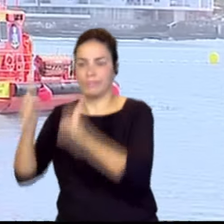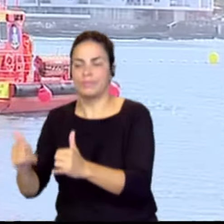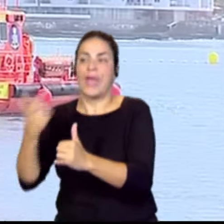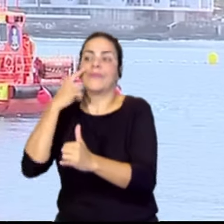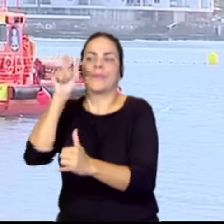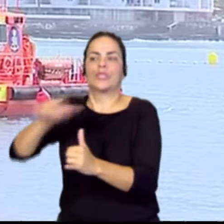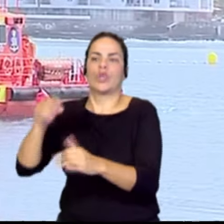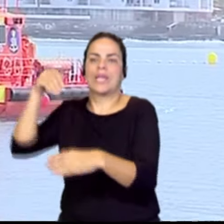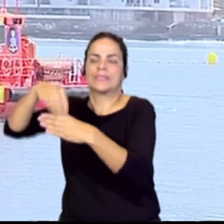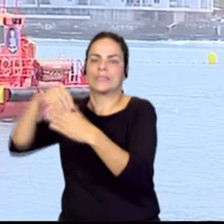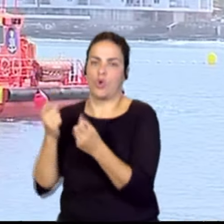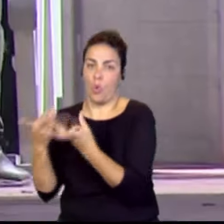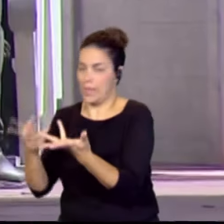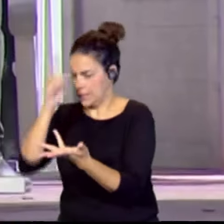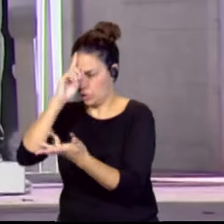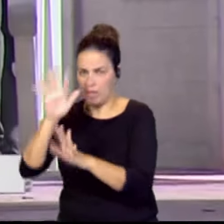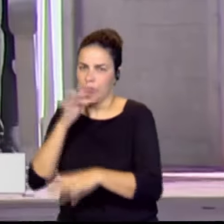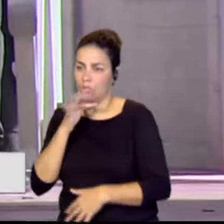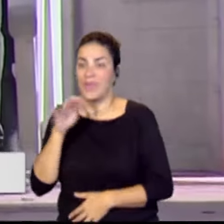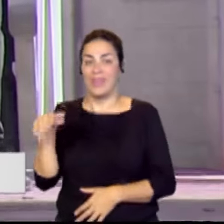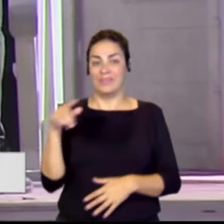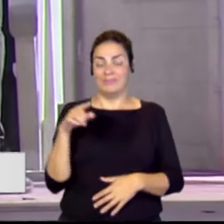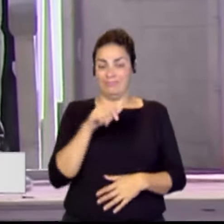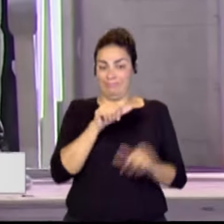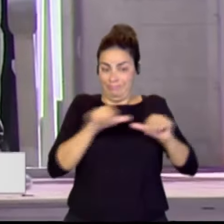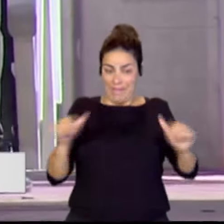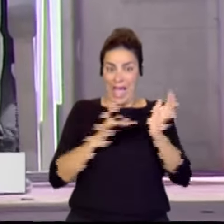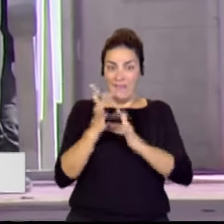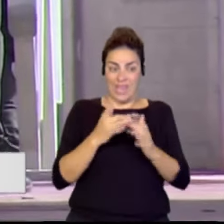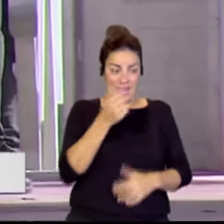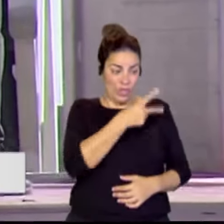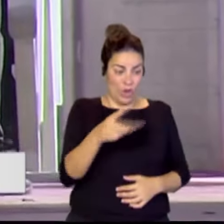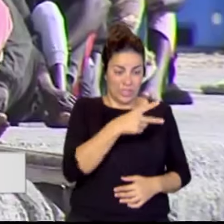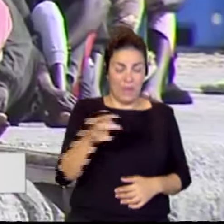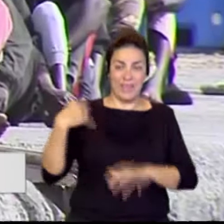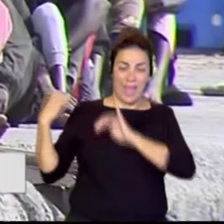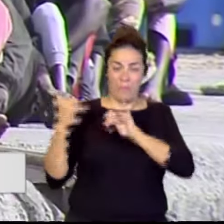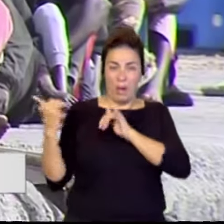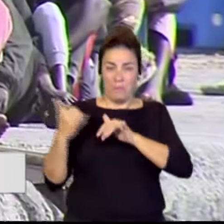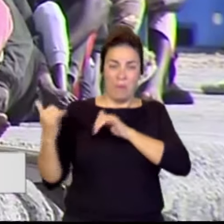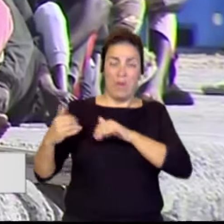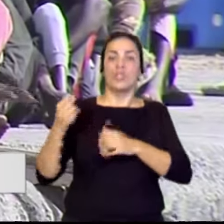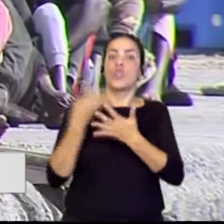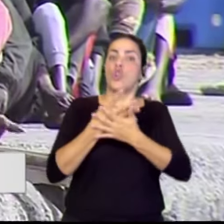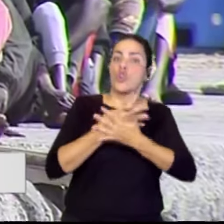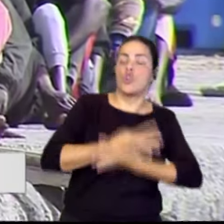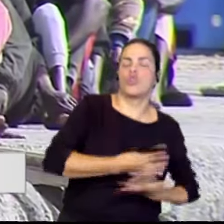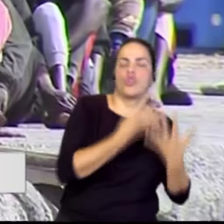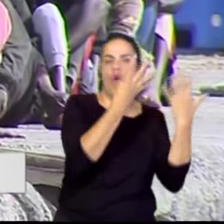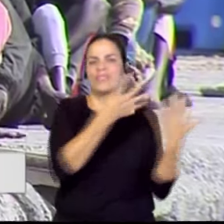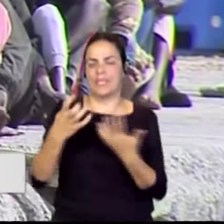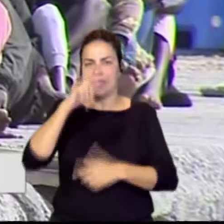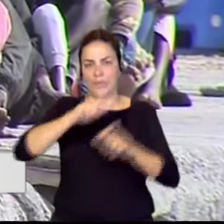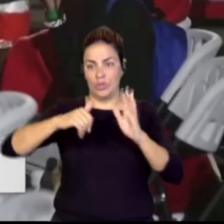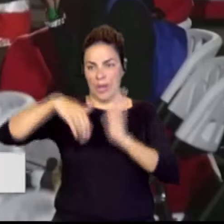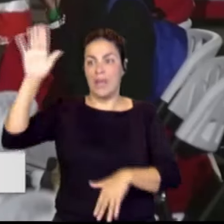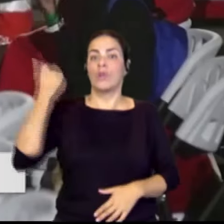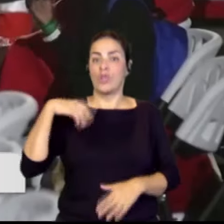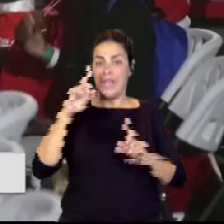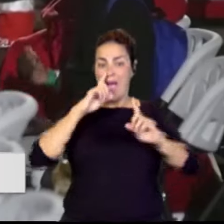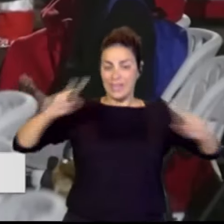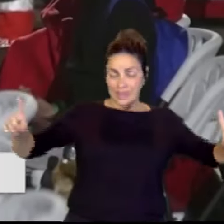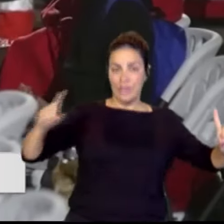solo en la primera quincena de este mes de abril han llegado más de 900 migrantes a las Islas ya son más de 14,000 los que han tocado tierra en